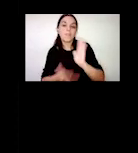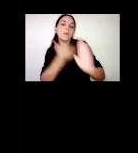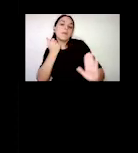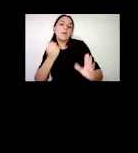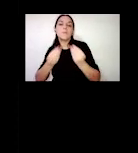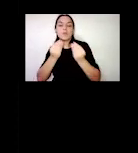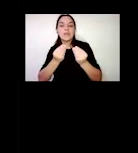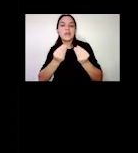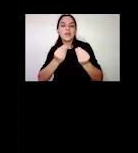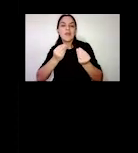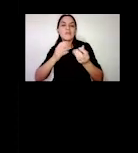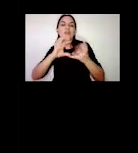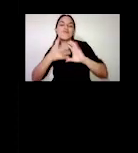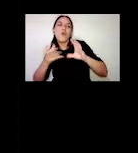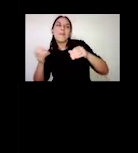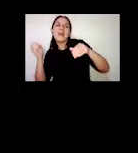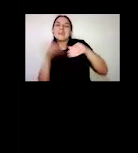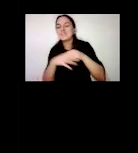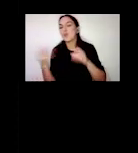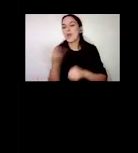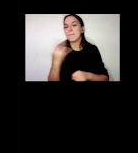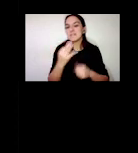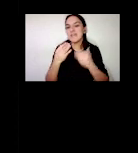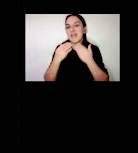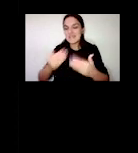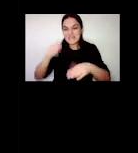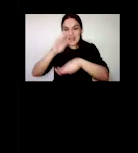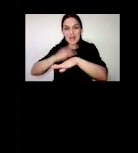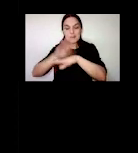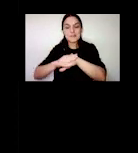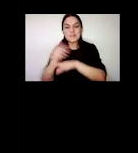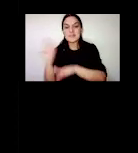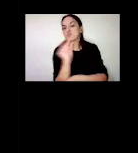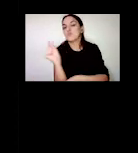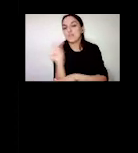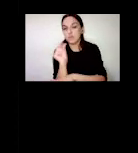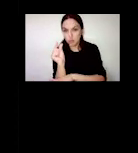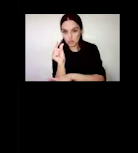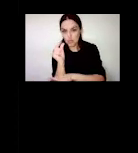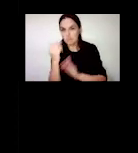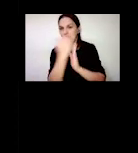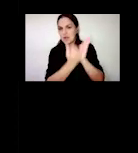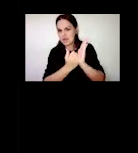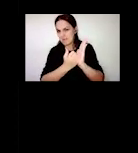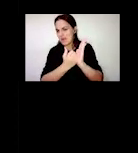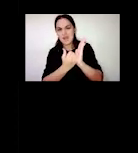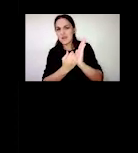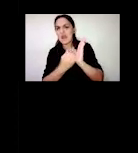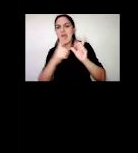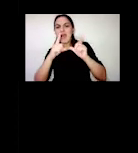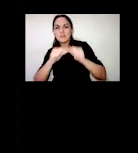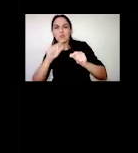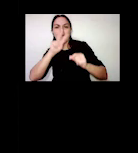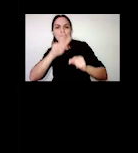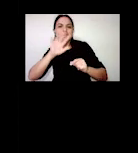un modo especial de ingreso a través del responsable sustituto, sí, régimen previsto en el artículo